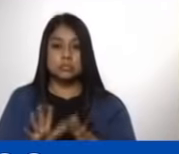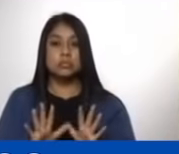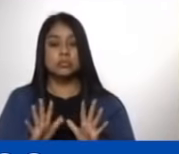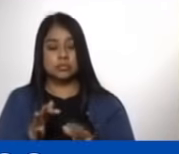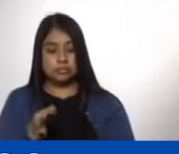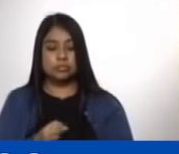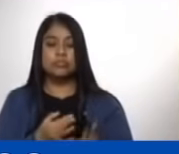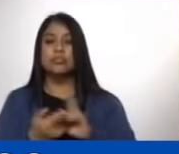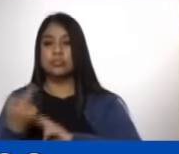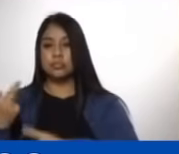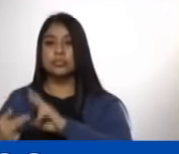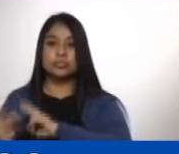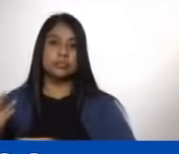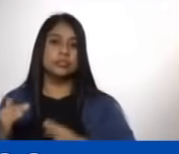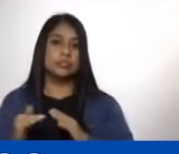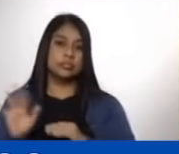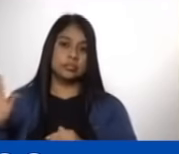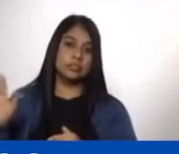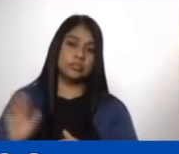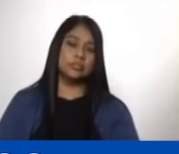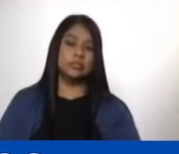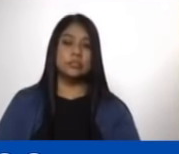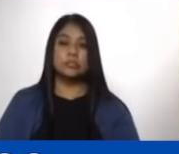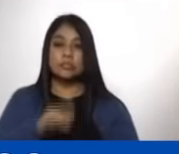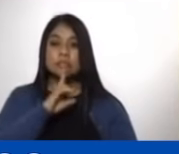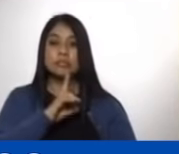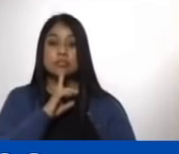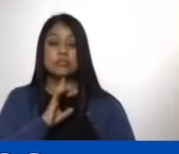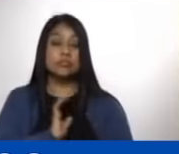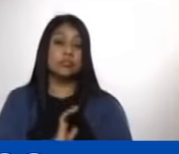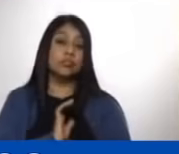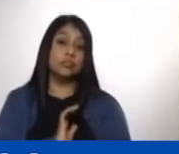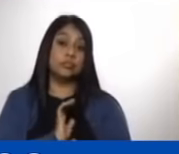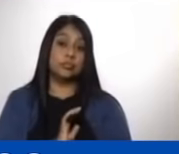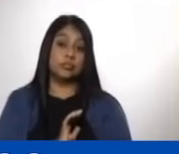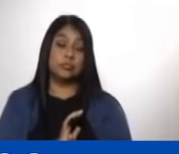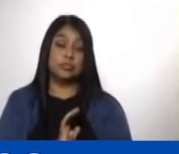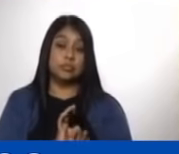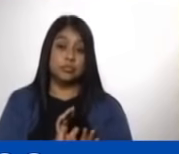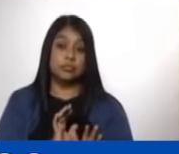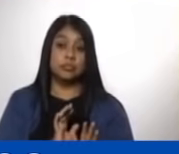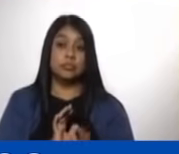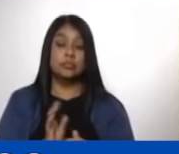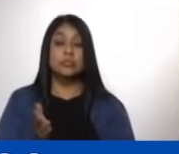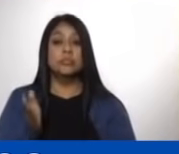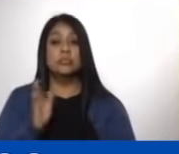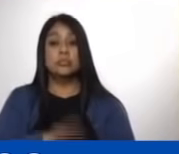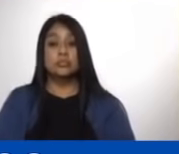a regresar a territorio hondureño. Esperamos que más gente, más